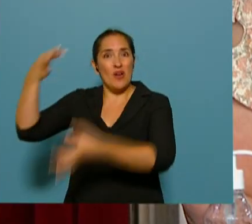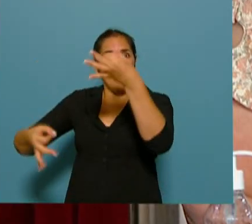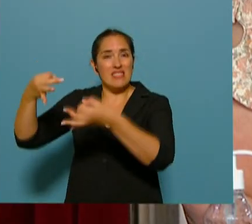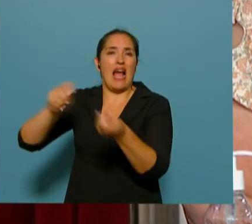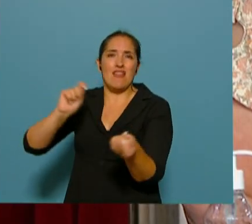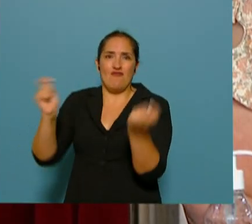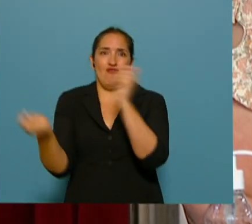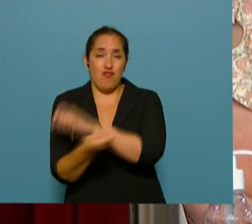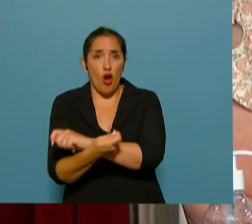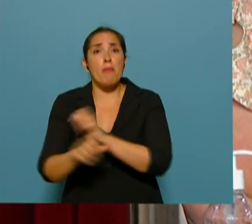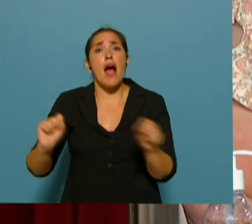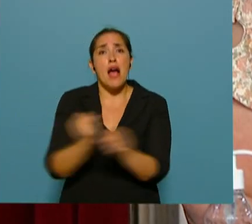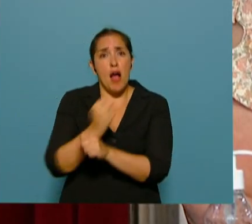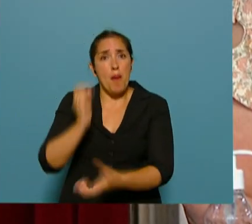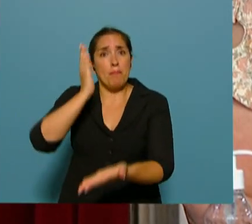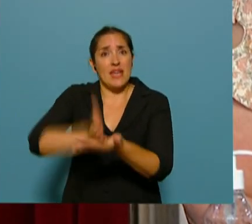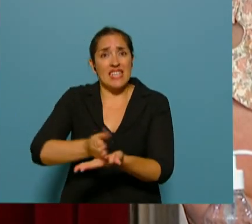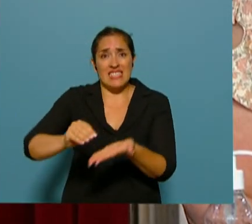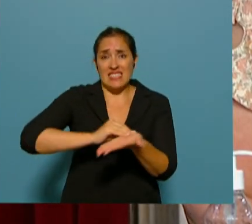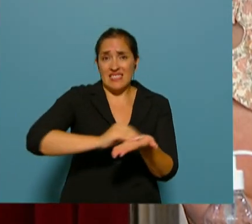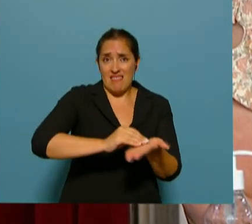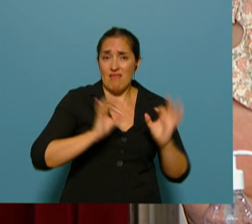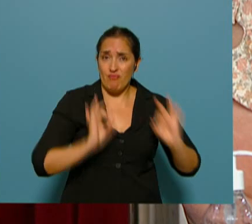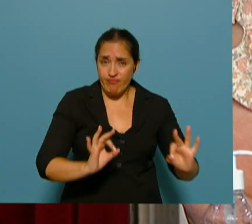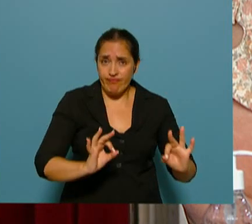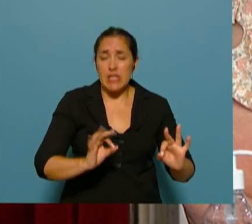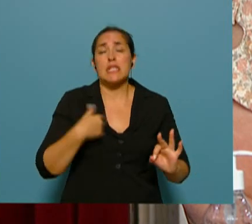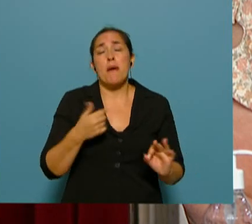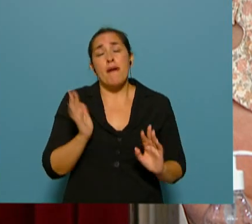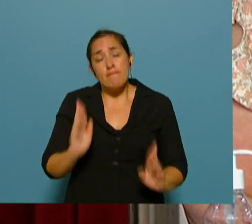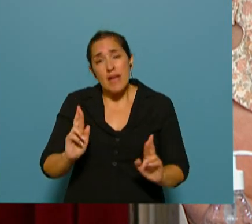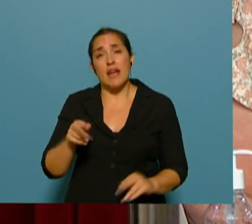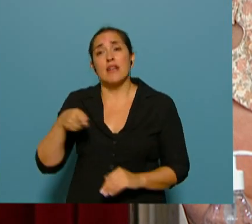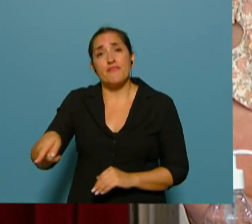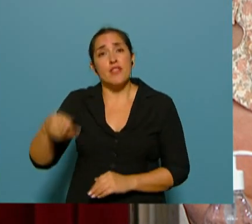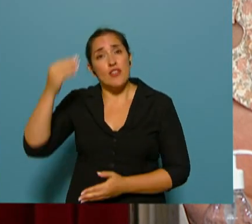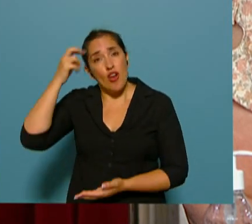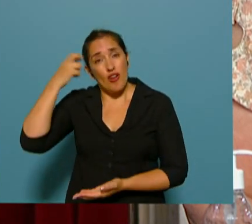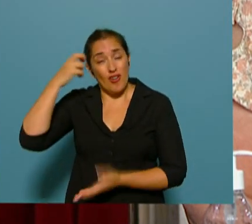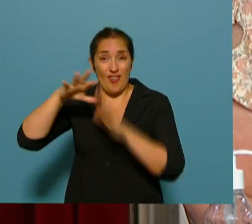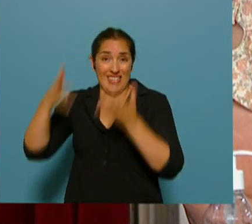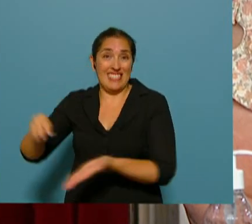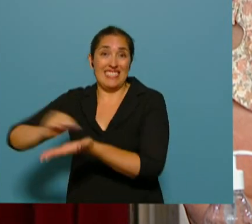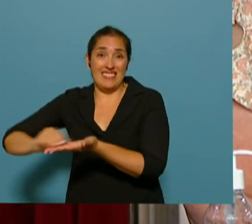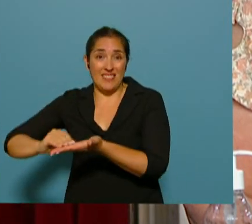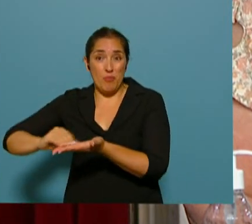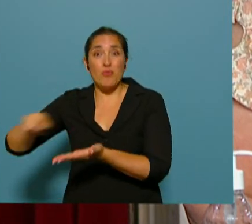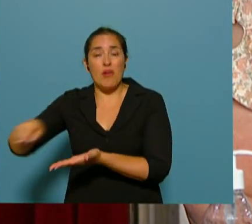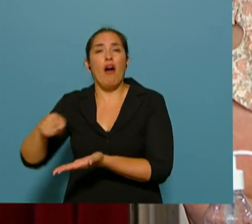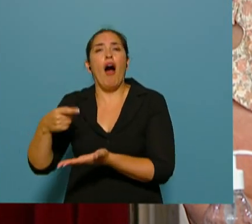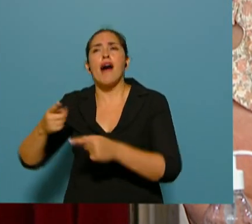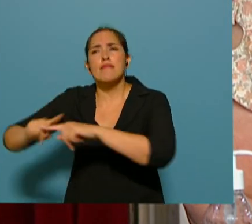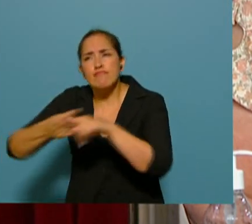La medida obtuvo media sanción por parte del Senado. Aspiro a que la honorable Cámara de Diputados aborde el tema,